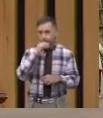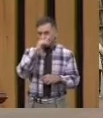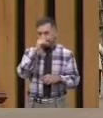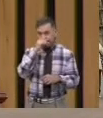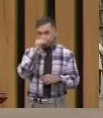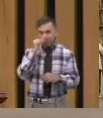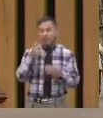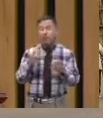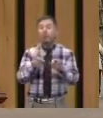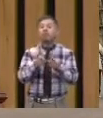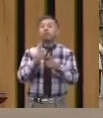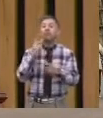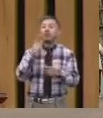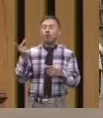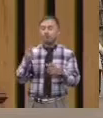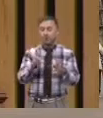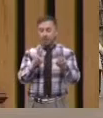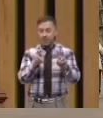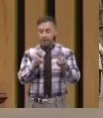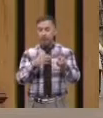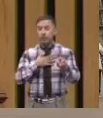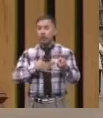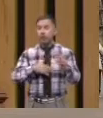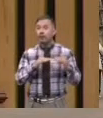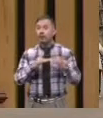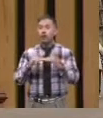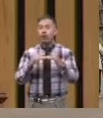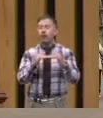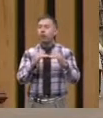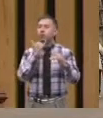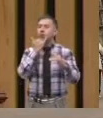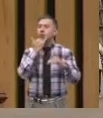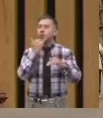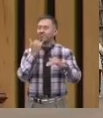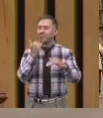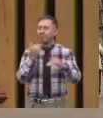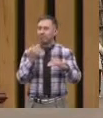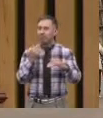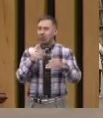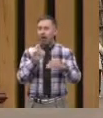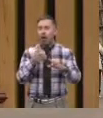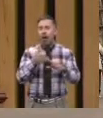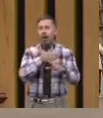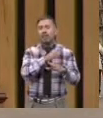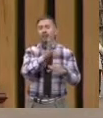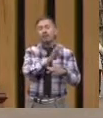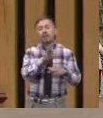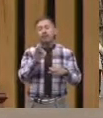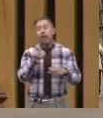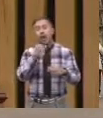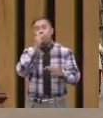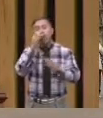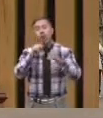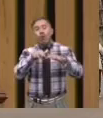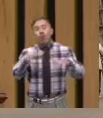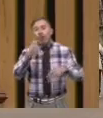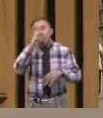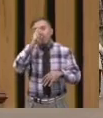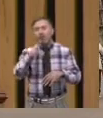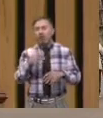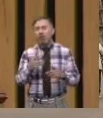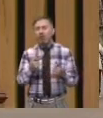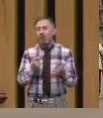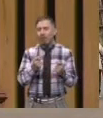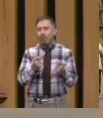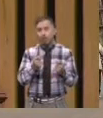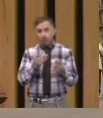en riesgo la equidad en la materia, en la contienda, e inobservó el periodo de veda, lo que de ninguna manera se relaciona con el origen